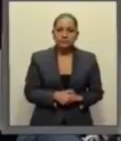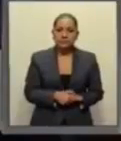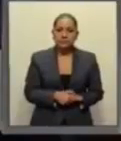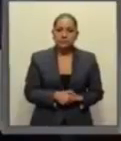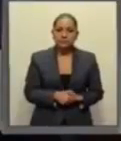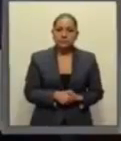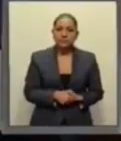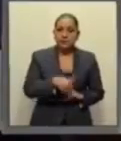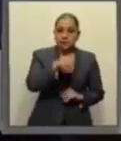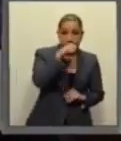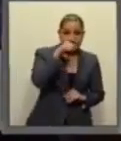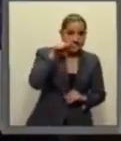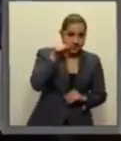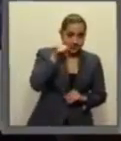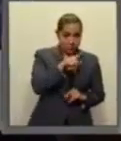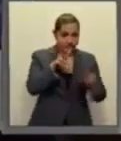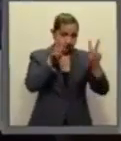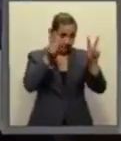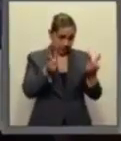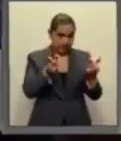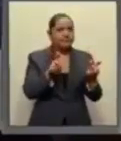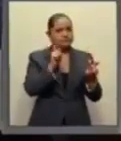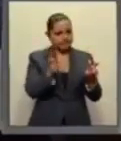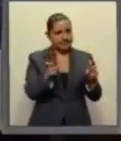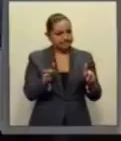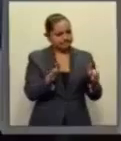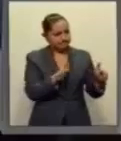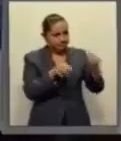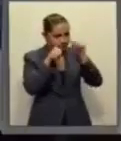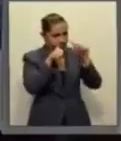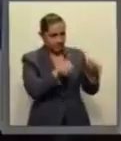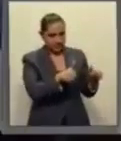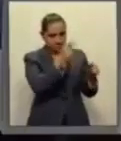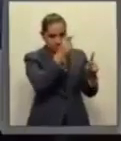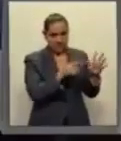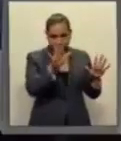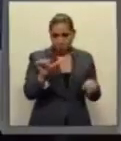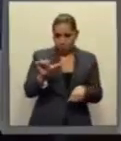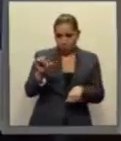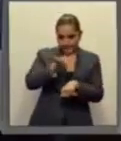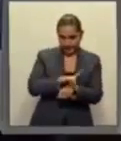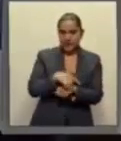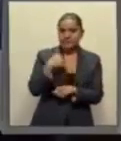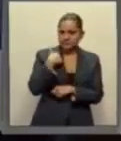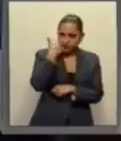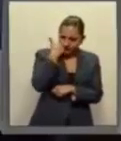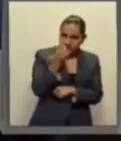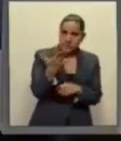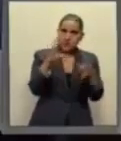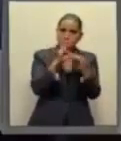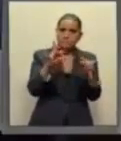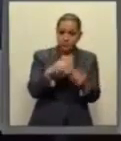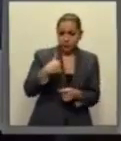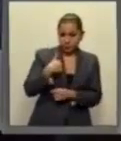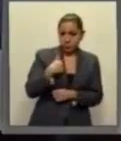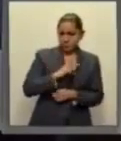es punto y aparte. Hoy quiero decirles orgullosamente, como oaxaqueño,